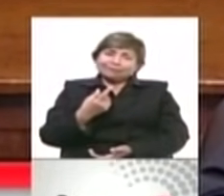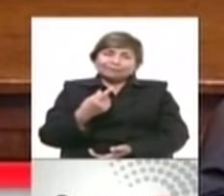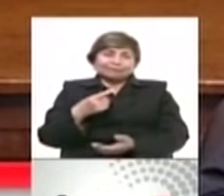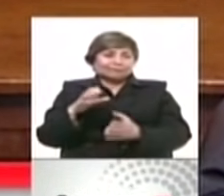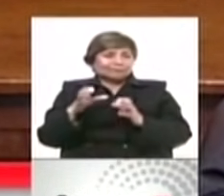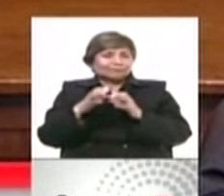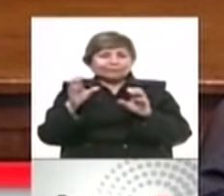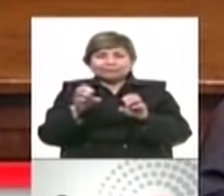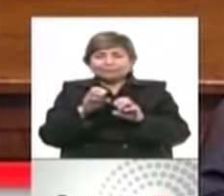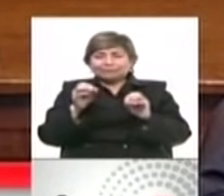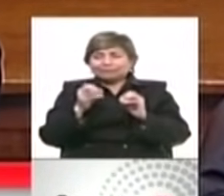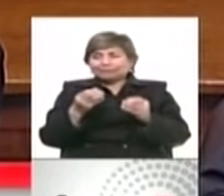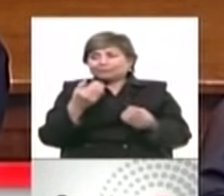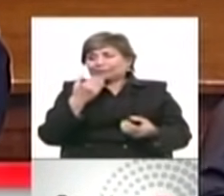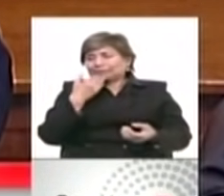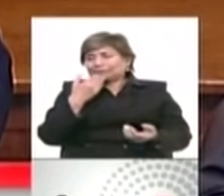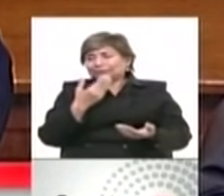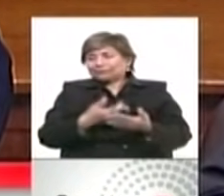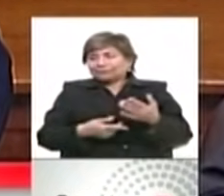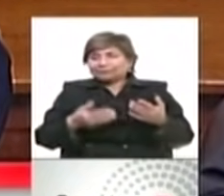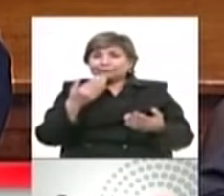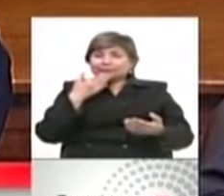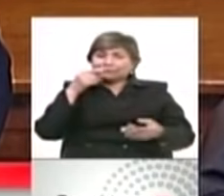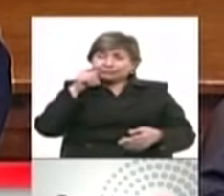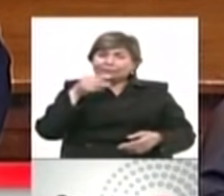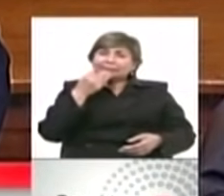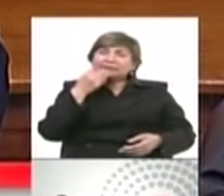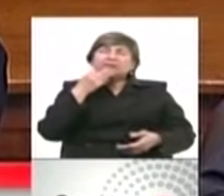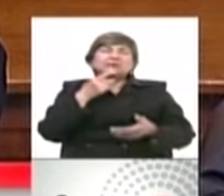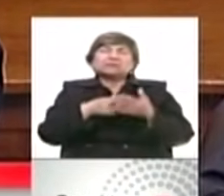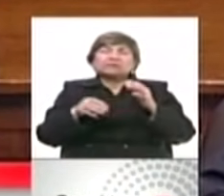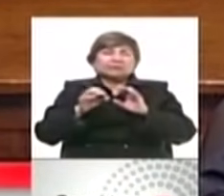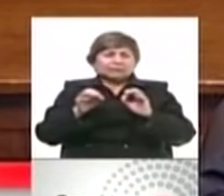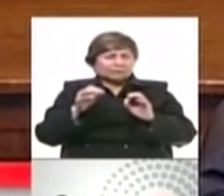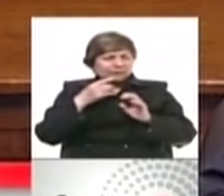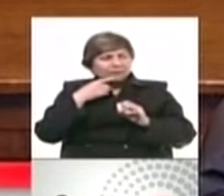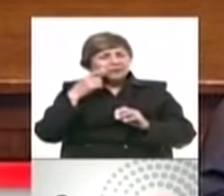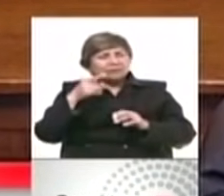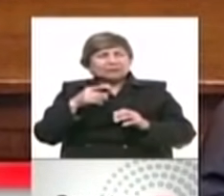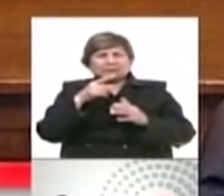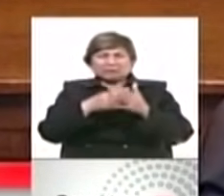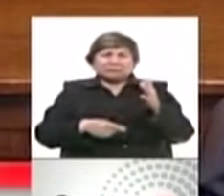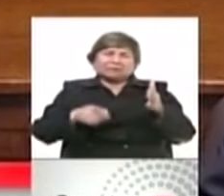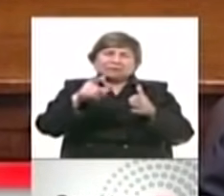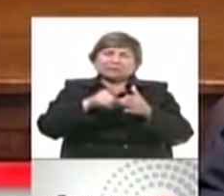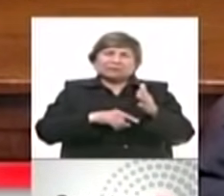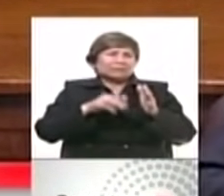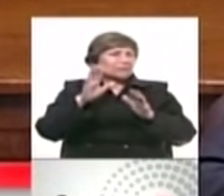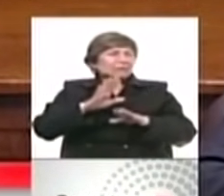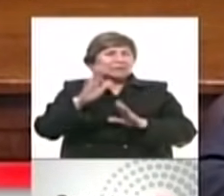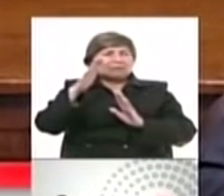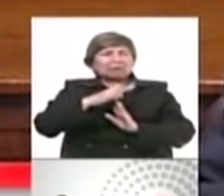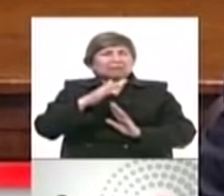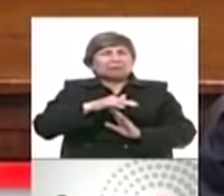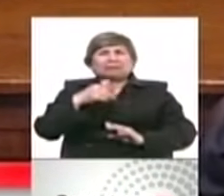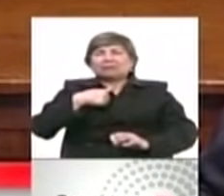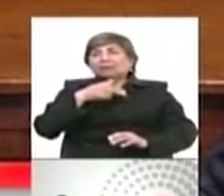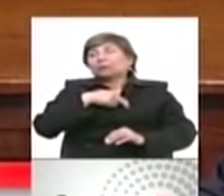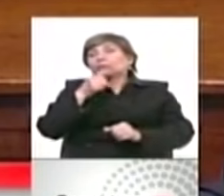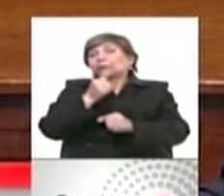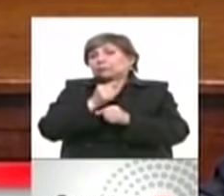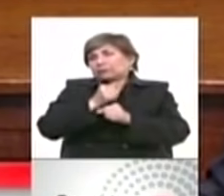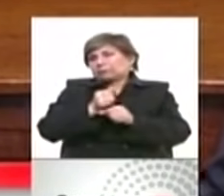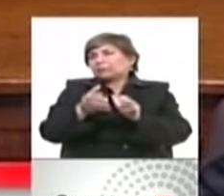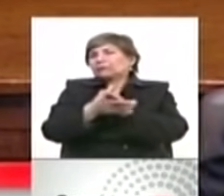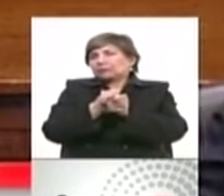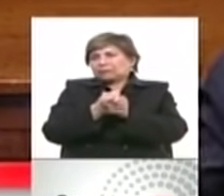limitar? Bueno, hemos visto que esa es la posición que tiene la presidenta de la Comisión de Constitución,